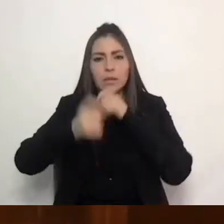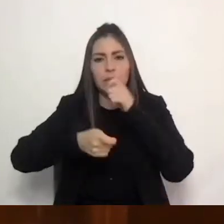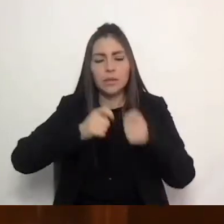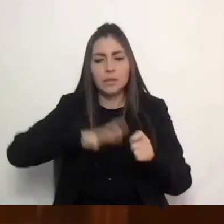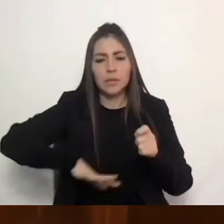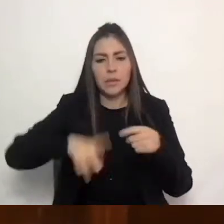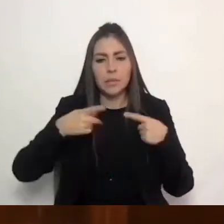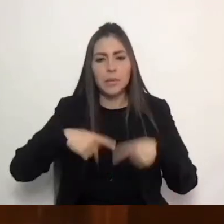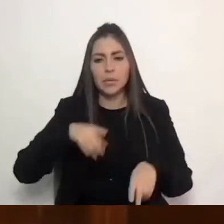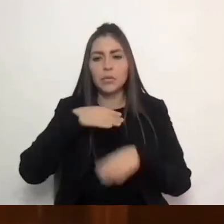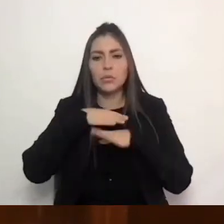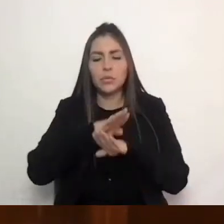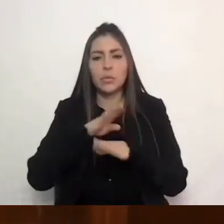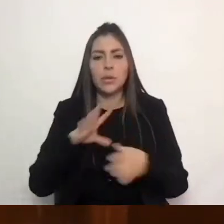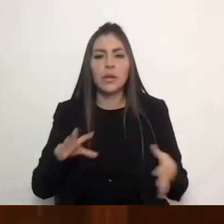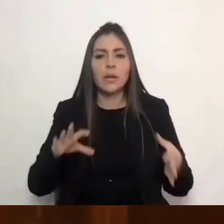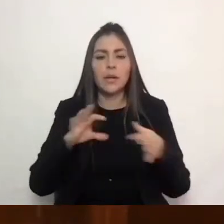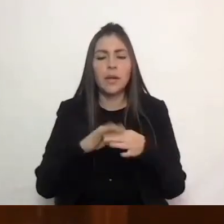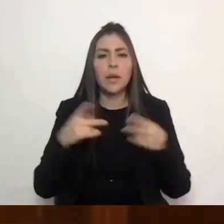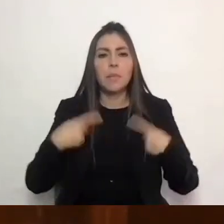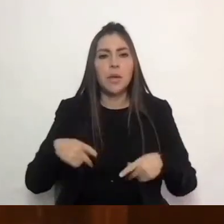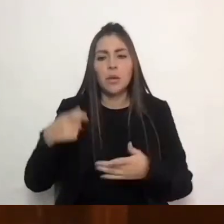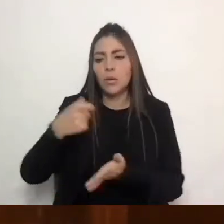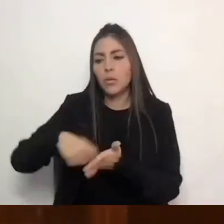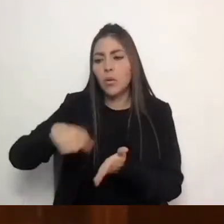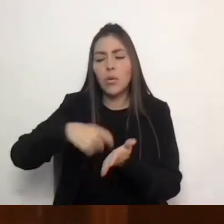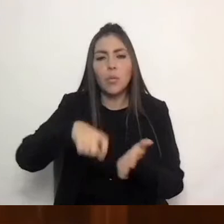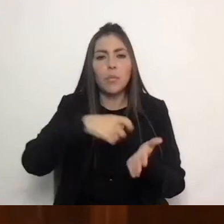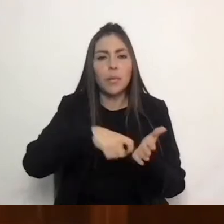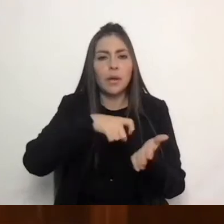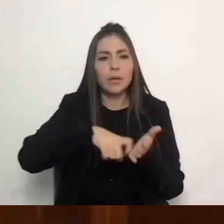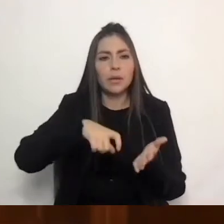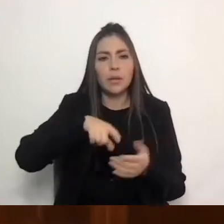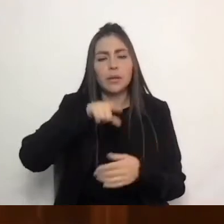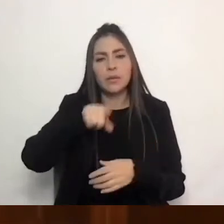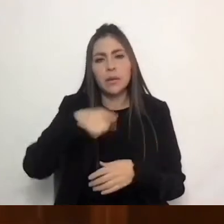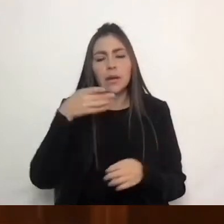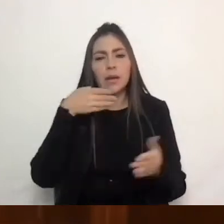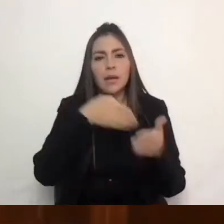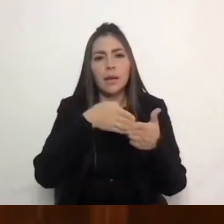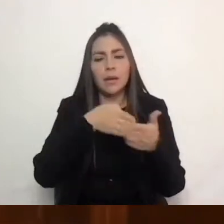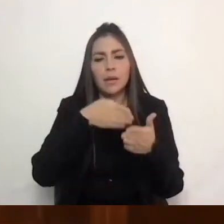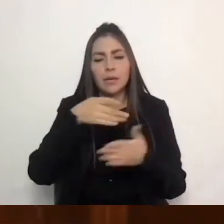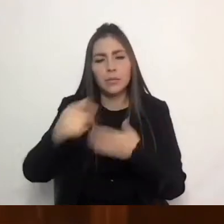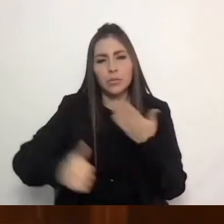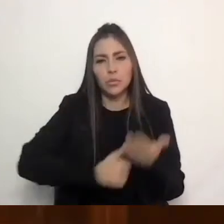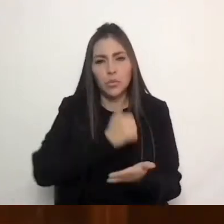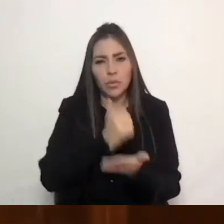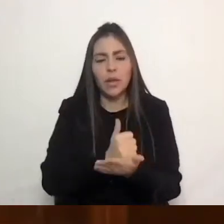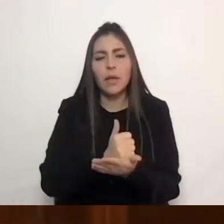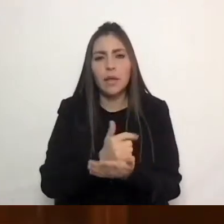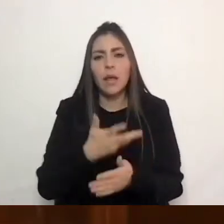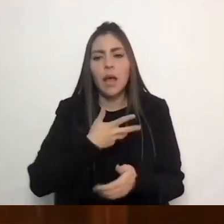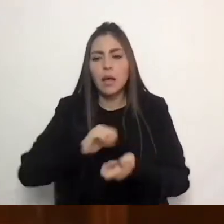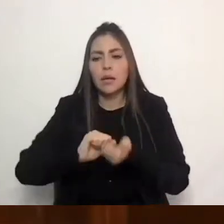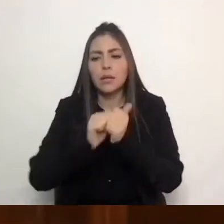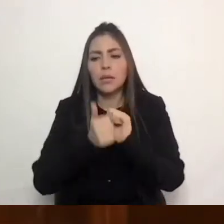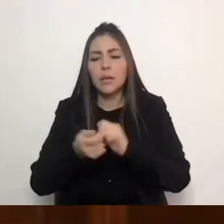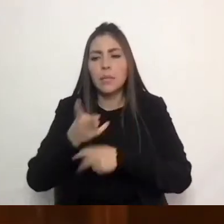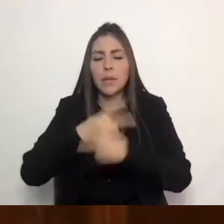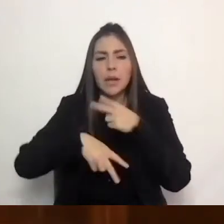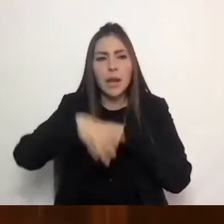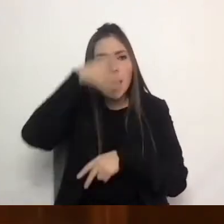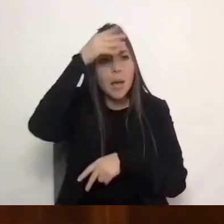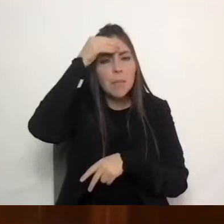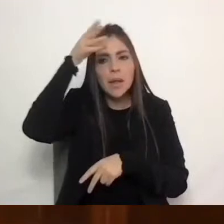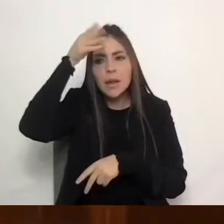los bienes del consumidor familiar citadino, por ejemplo, existen aprendizajes sociales en todos los órdenes